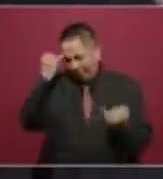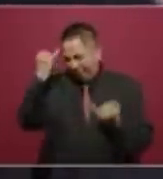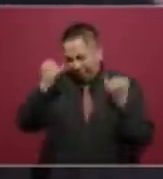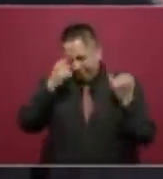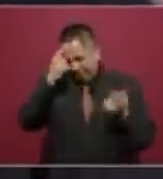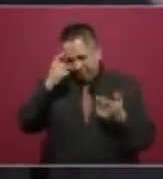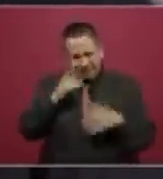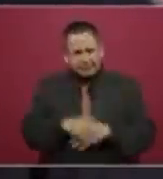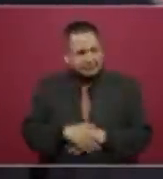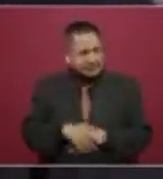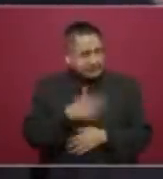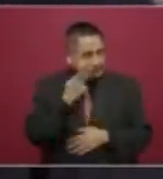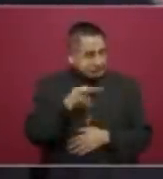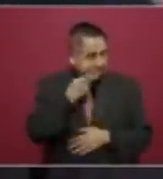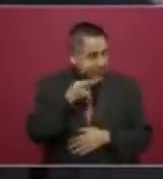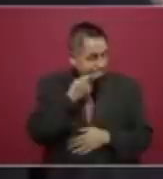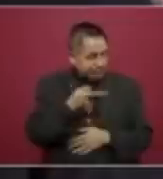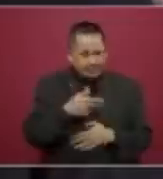permitido.